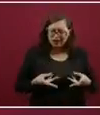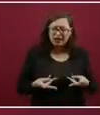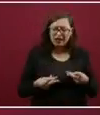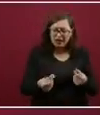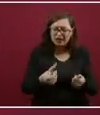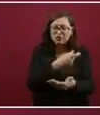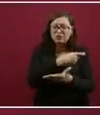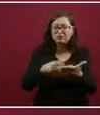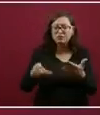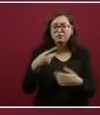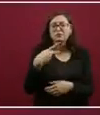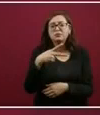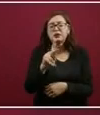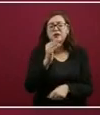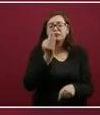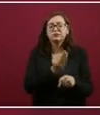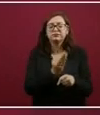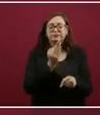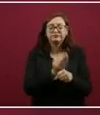contratos